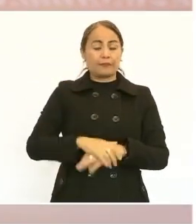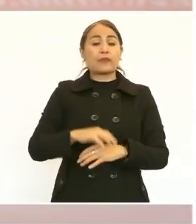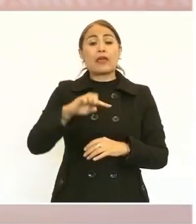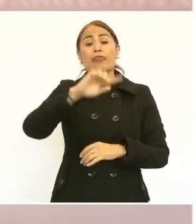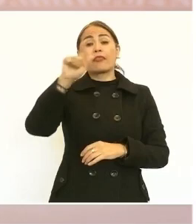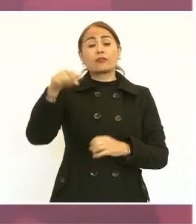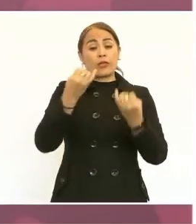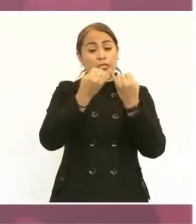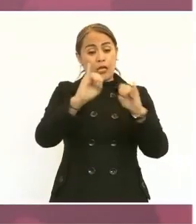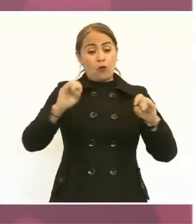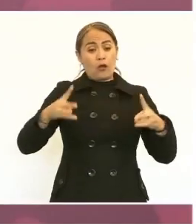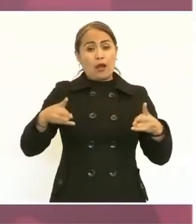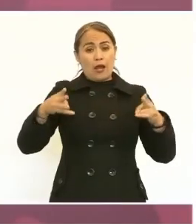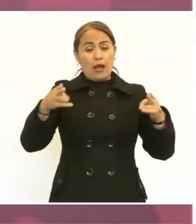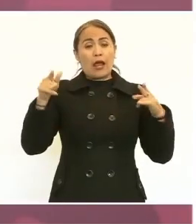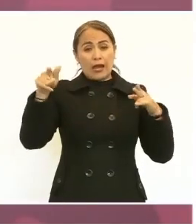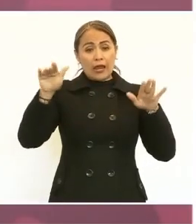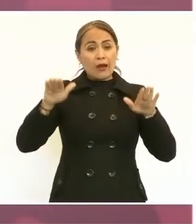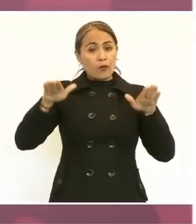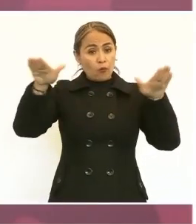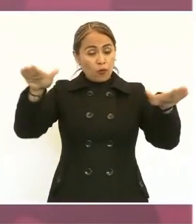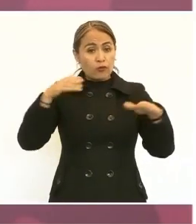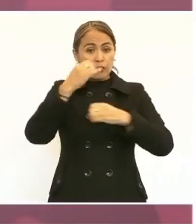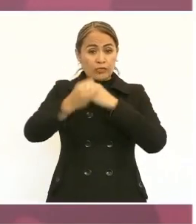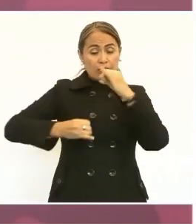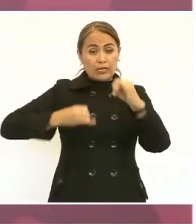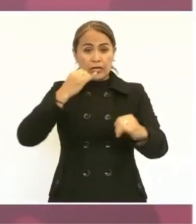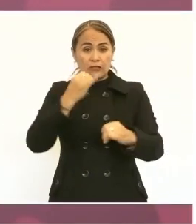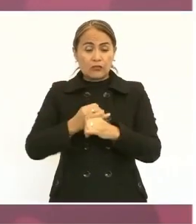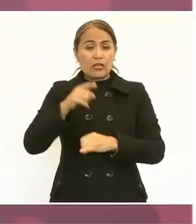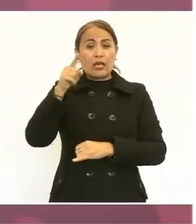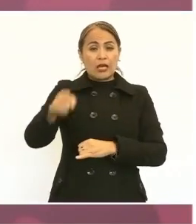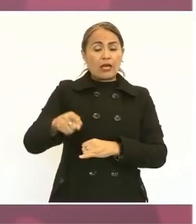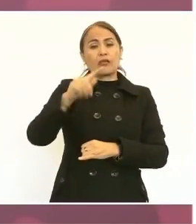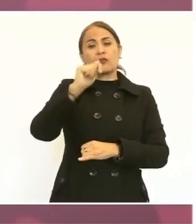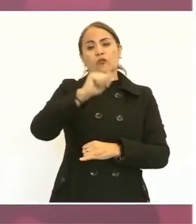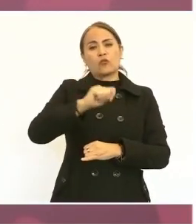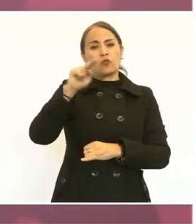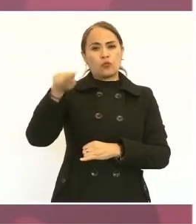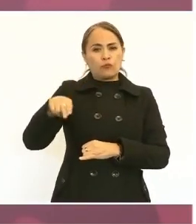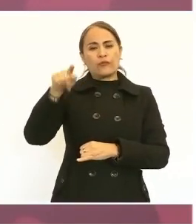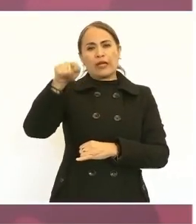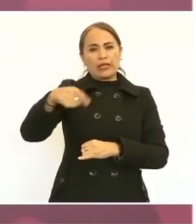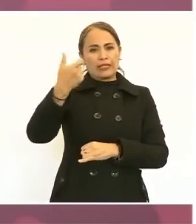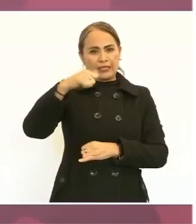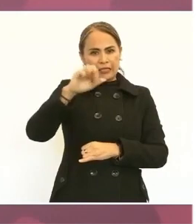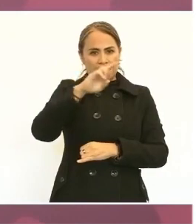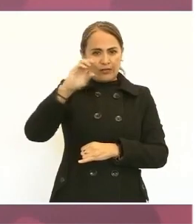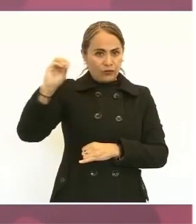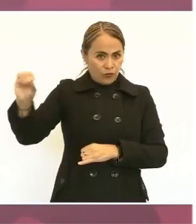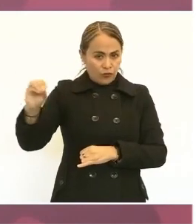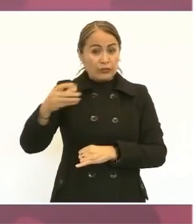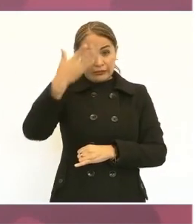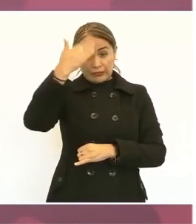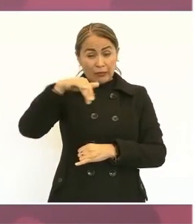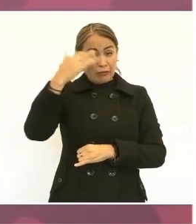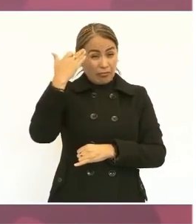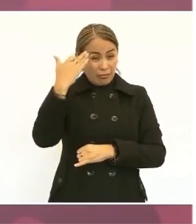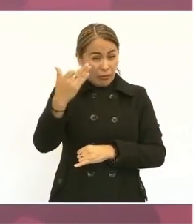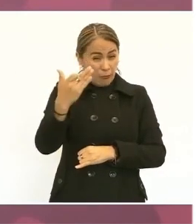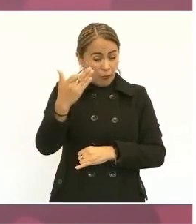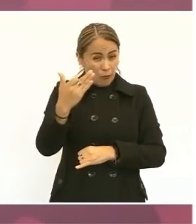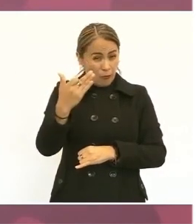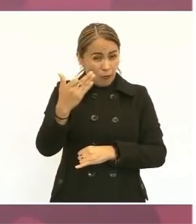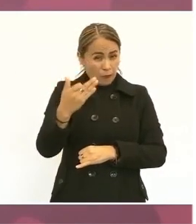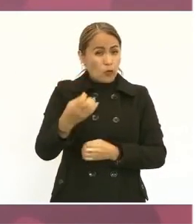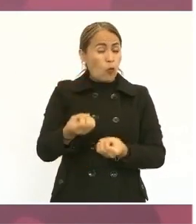inaugurar un aeropuerto internacional en Tulum, Quintana Roo. De primera, ¿saben en cuánto tiempo lo hicieron los